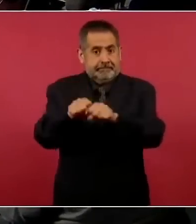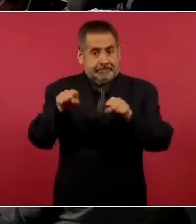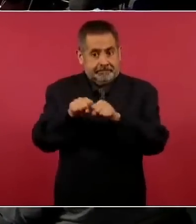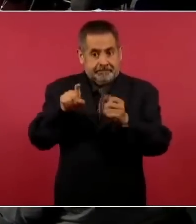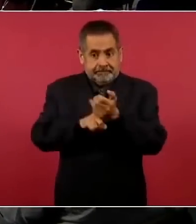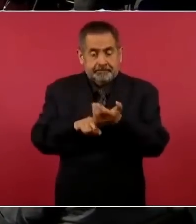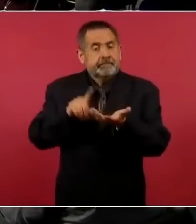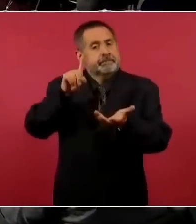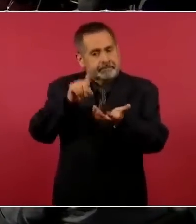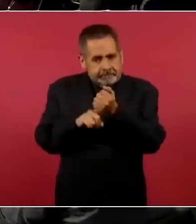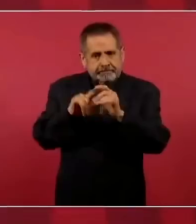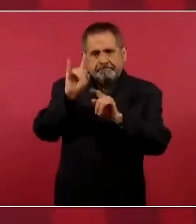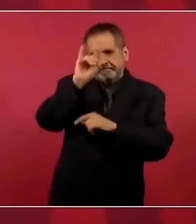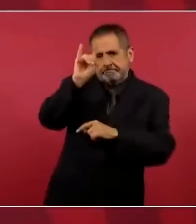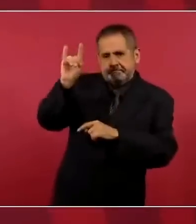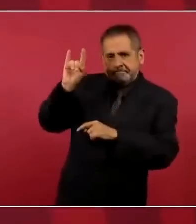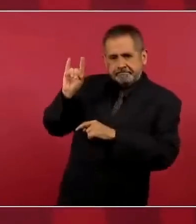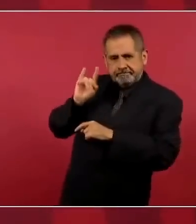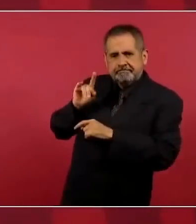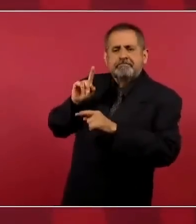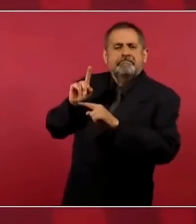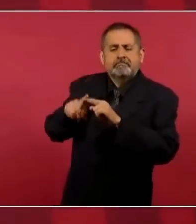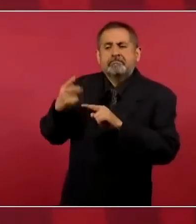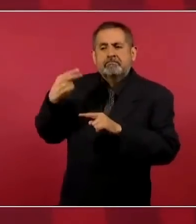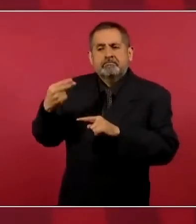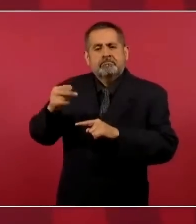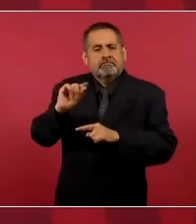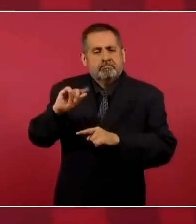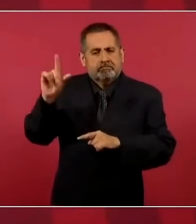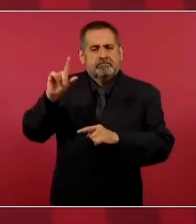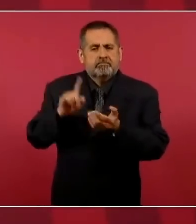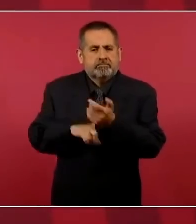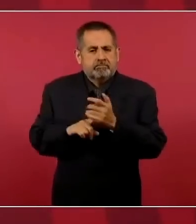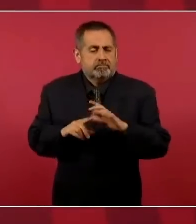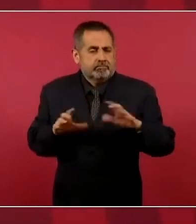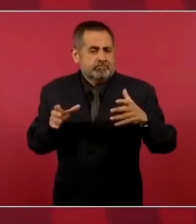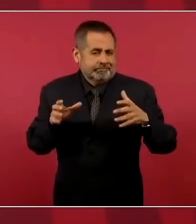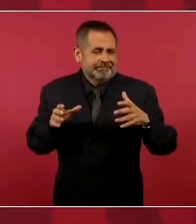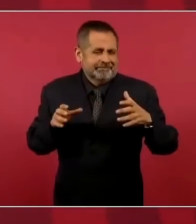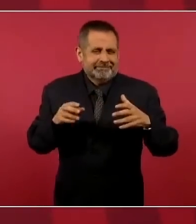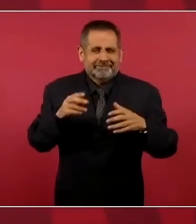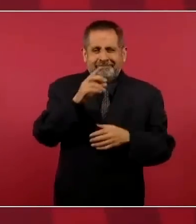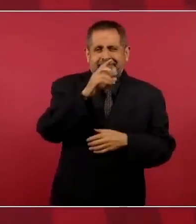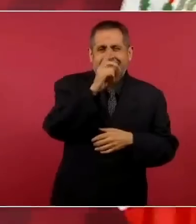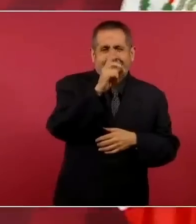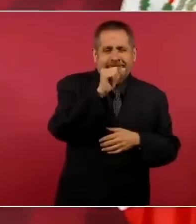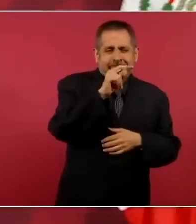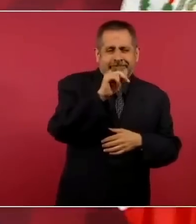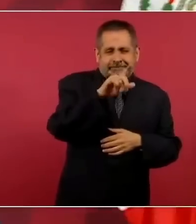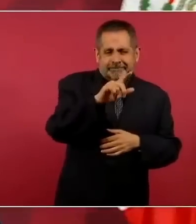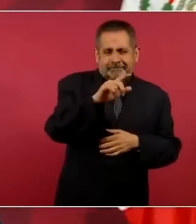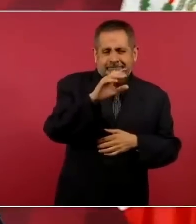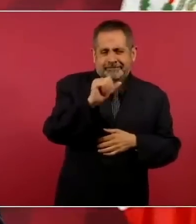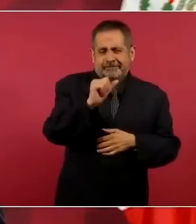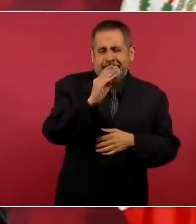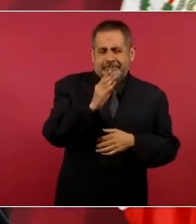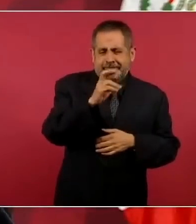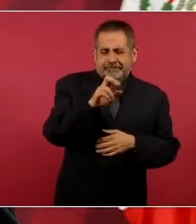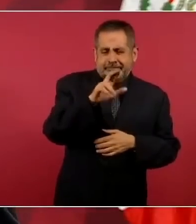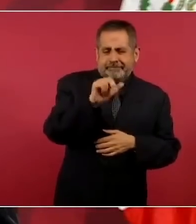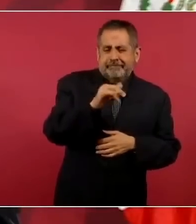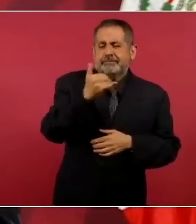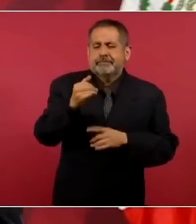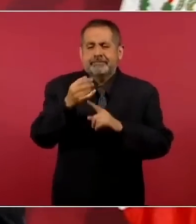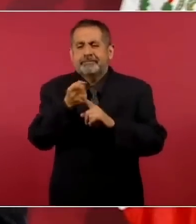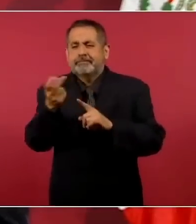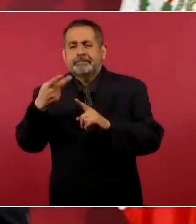sala, se llama Daniel Cabrera y los olvidados. Y ahí están todos